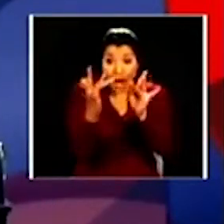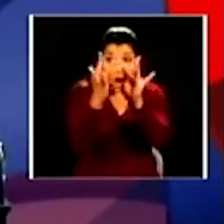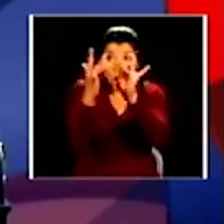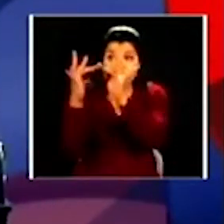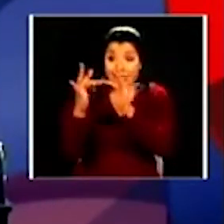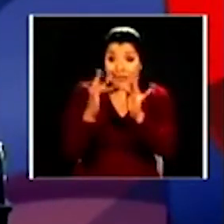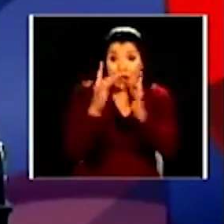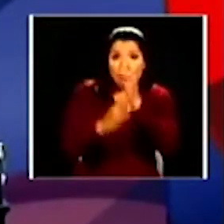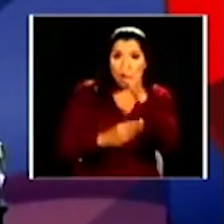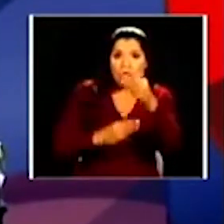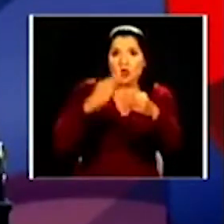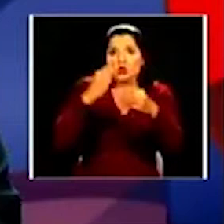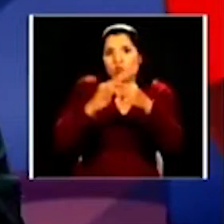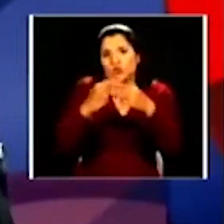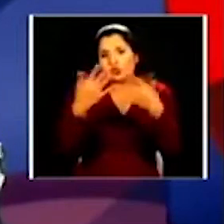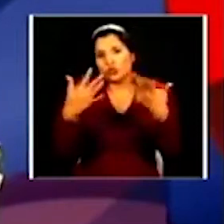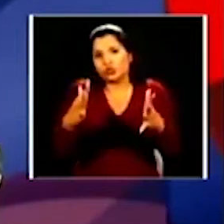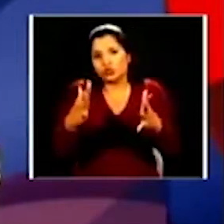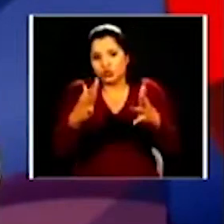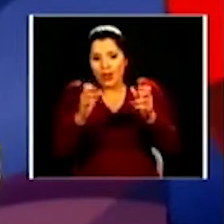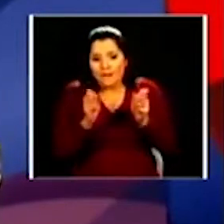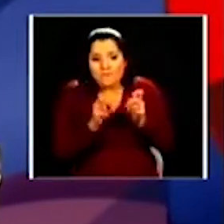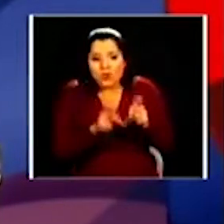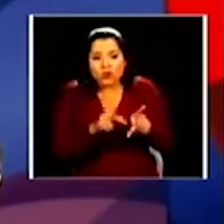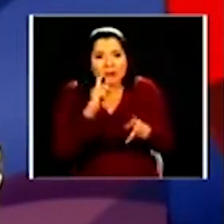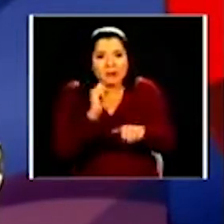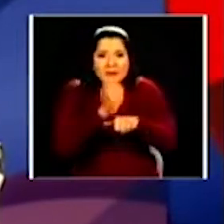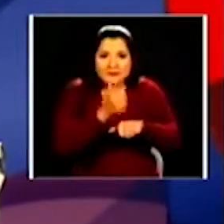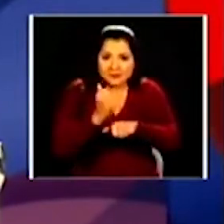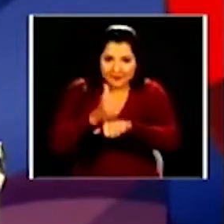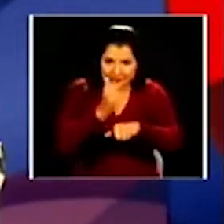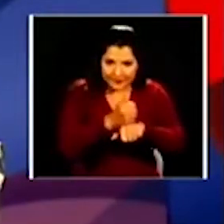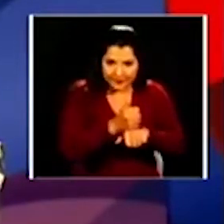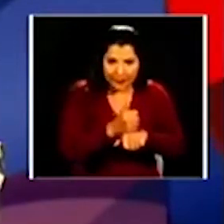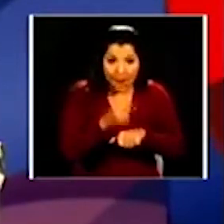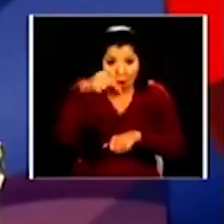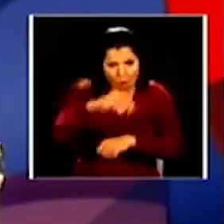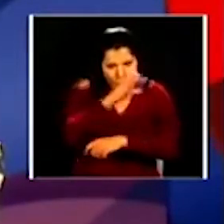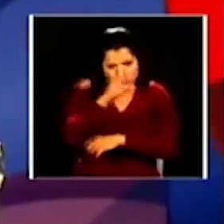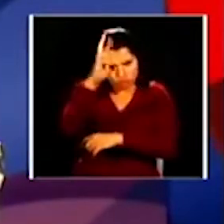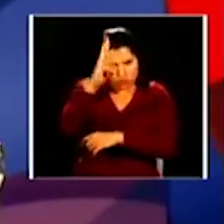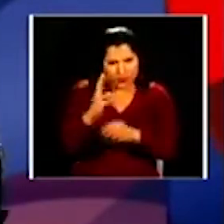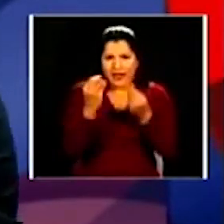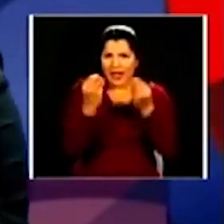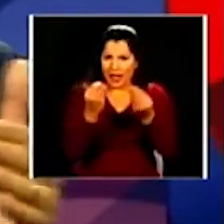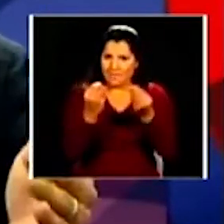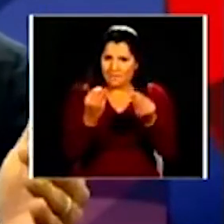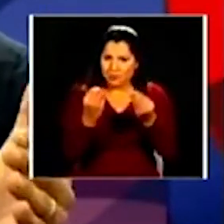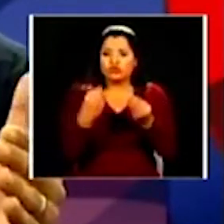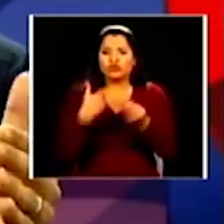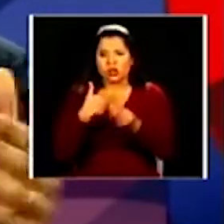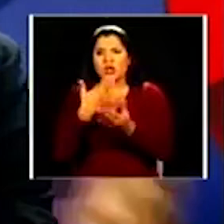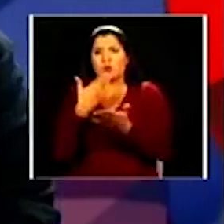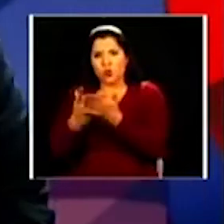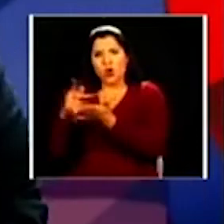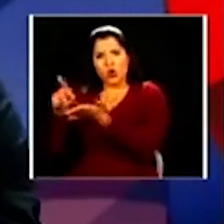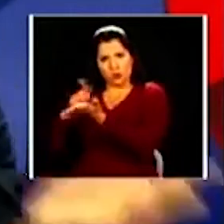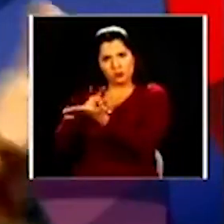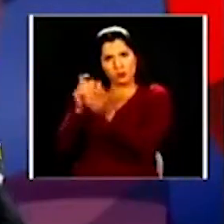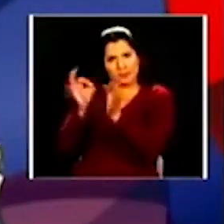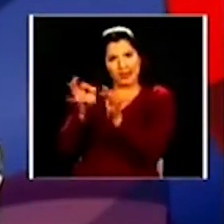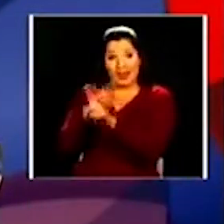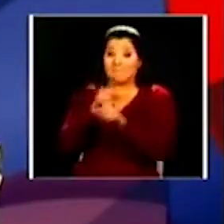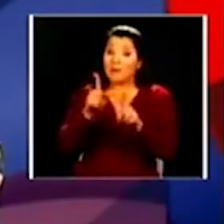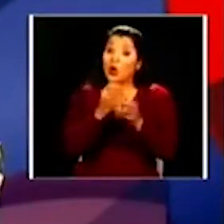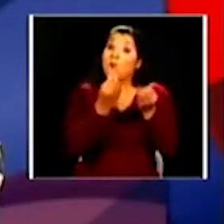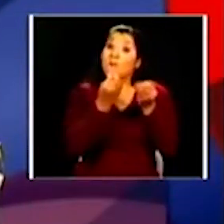valor agregado. Hoy Costa Rica, una parte de su economía está en ese nicho de alto valor agregado con buenos salarios, pero otra parte está fuera. Tenemos que incluir